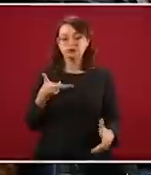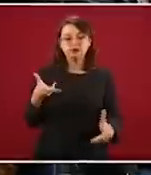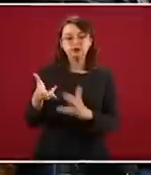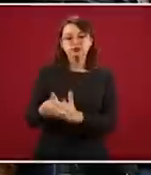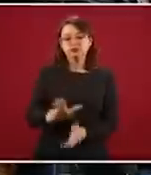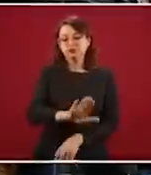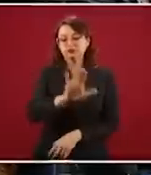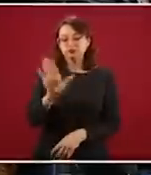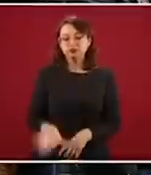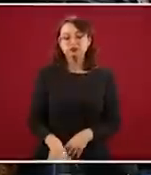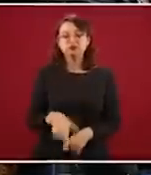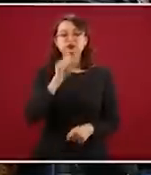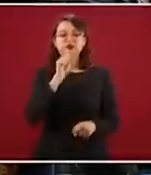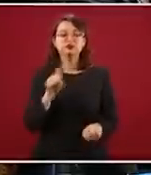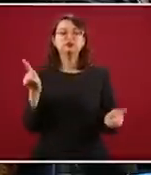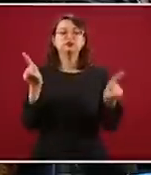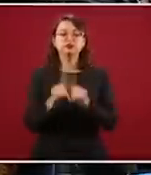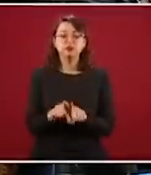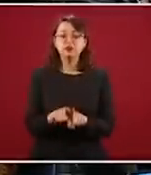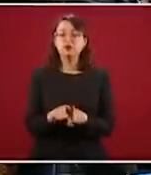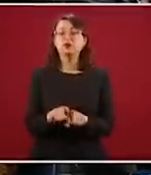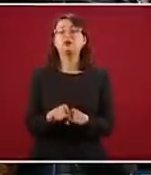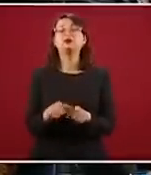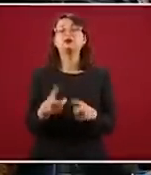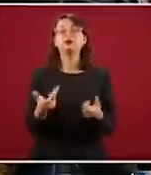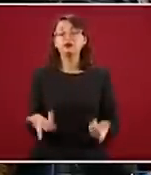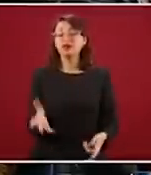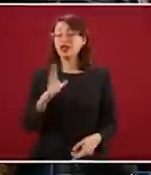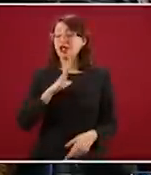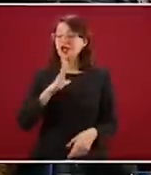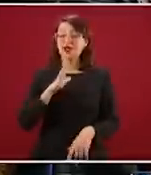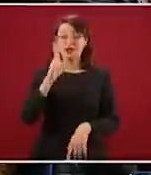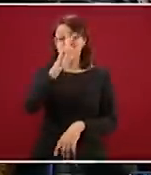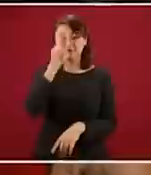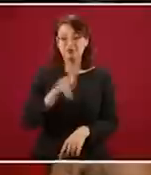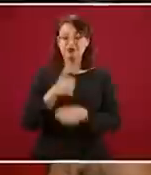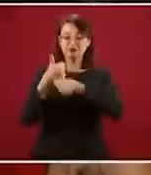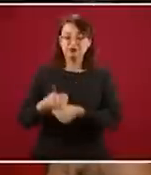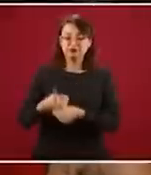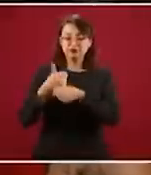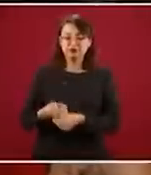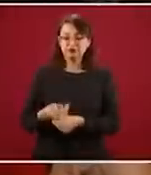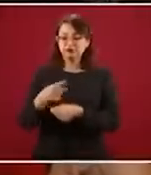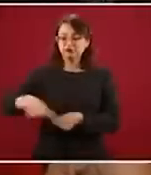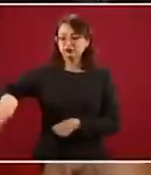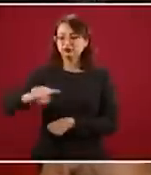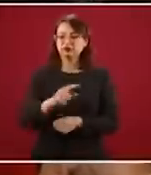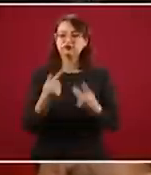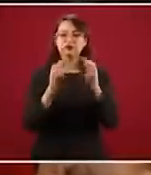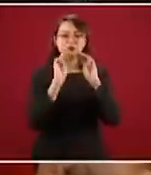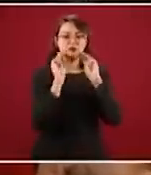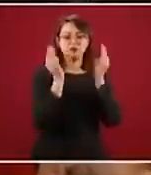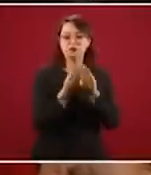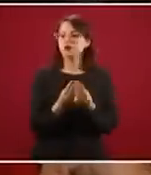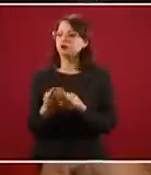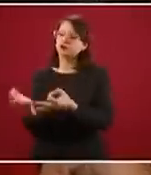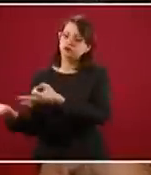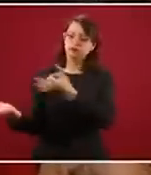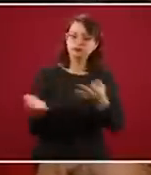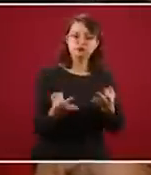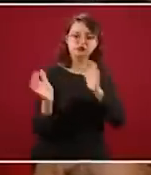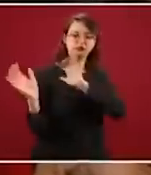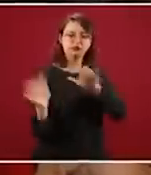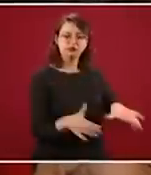además de que se ha dado el incremento de víctimas para la reclutación del crimen organizado. ¿Qué nos puede